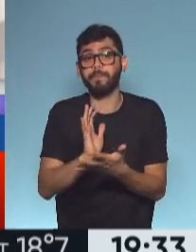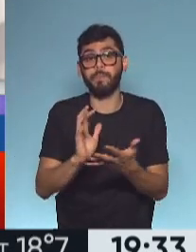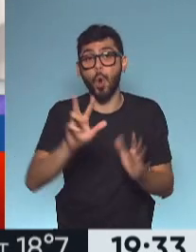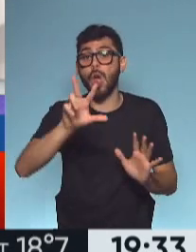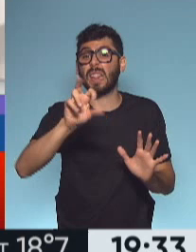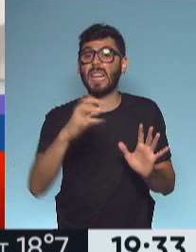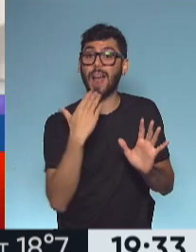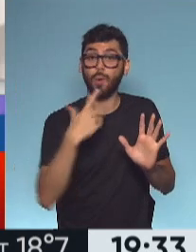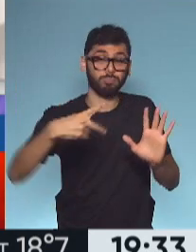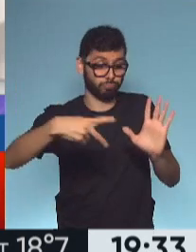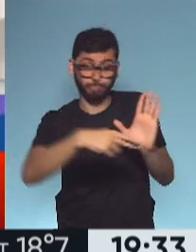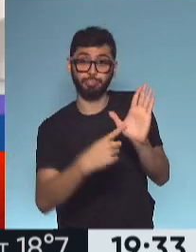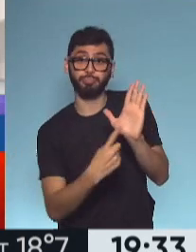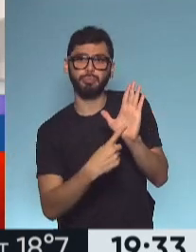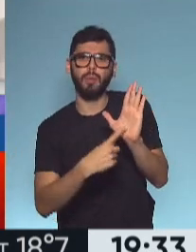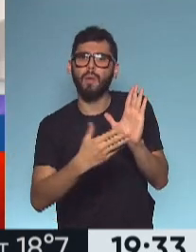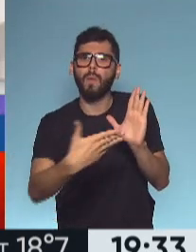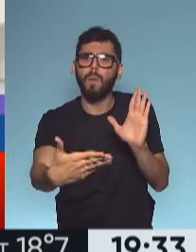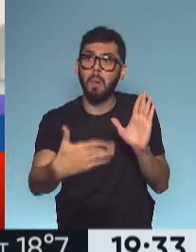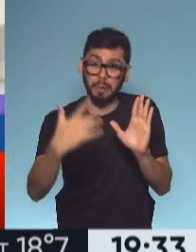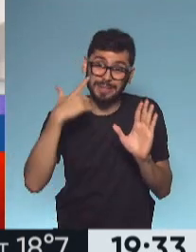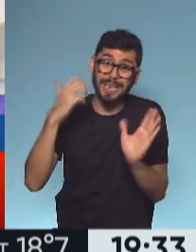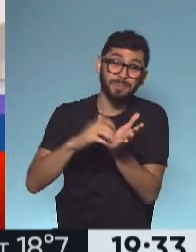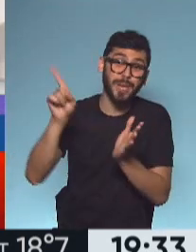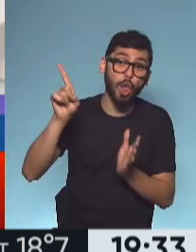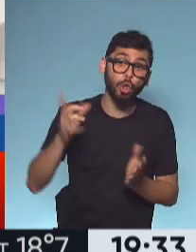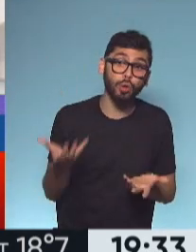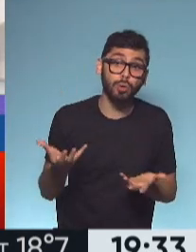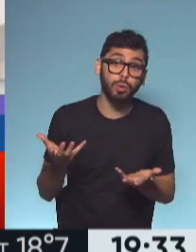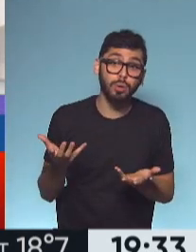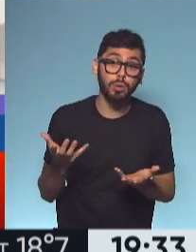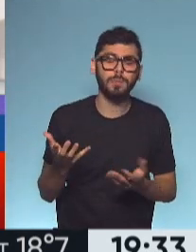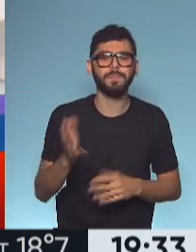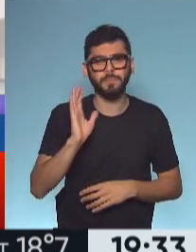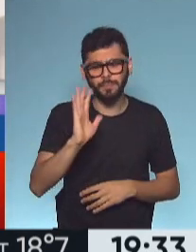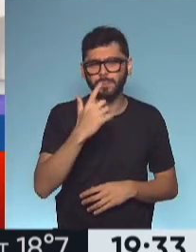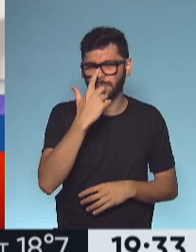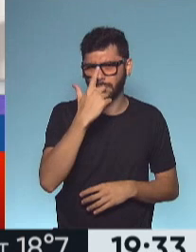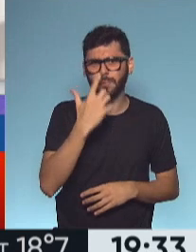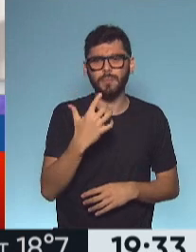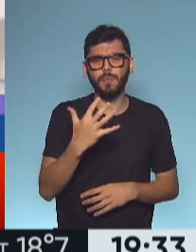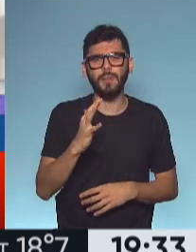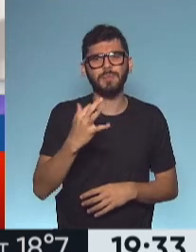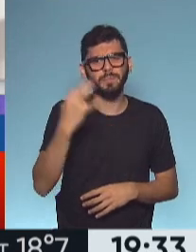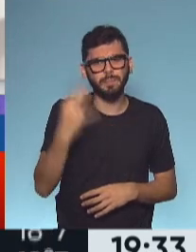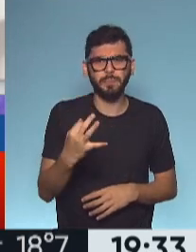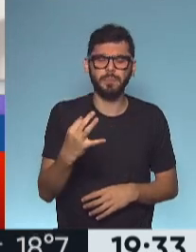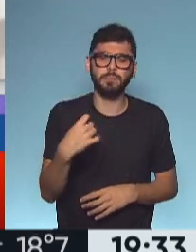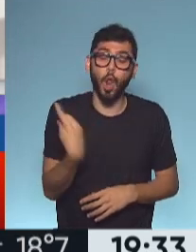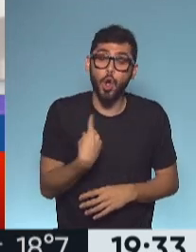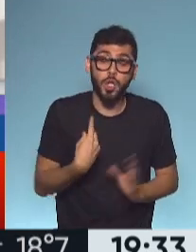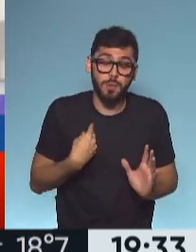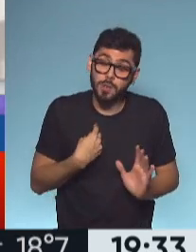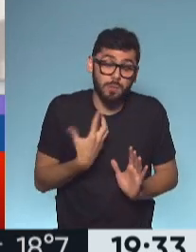30 de abril. Bueno, primero dejar en claro que para nosotros es realmente incomprensible la